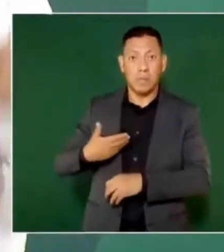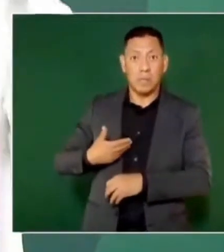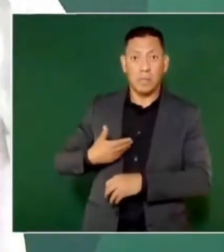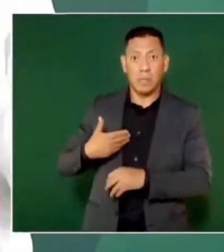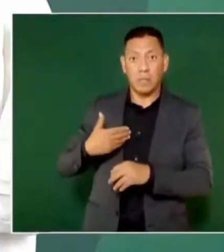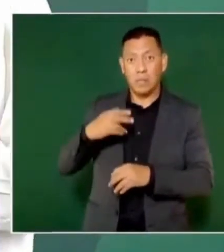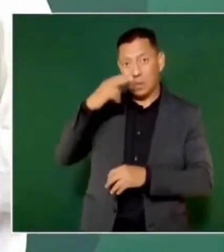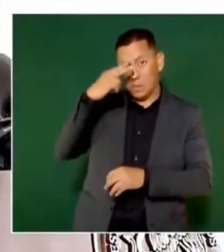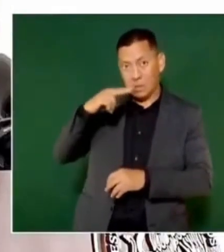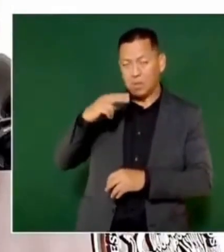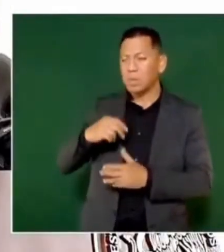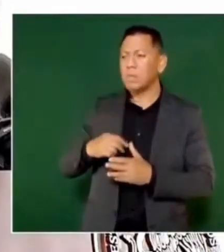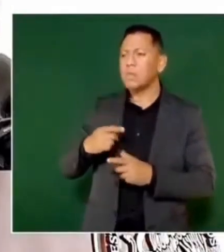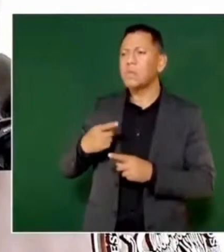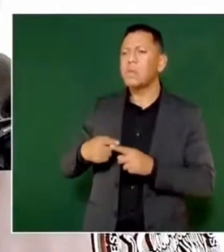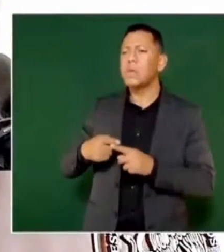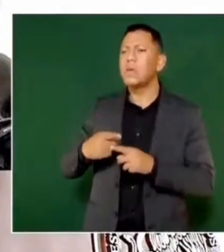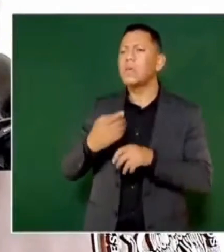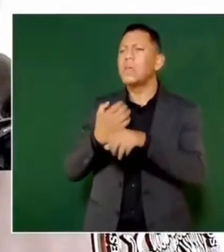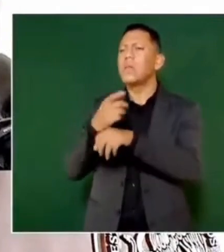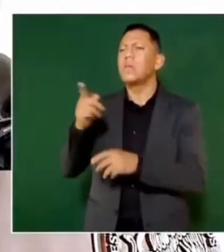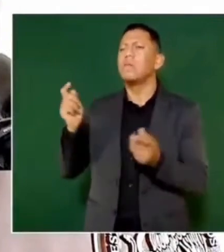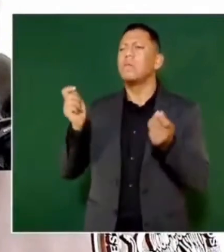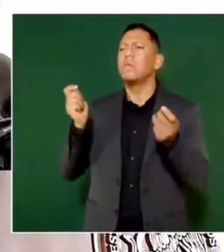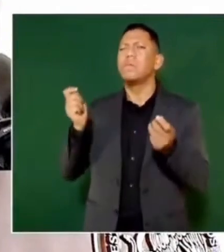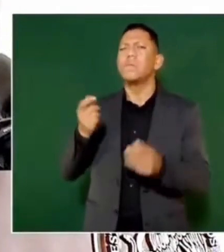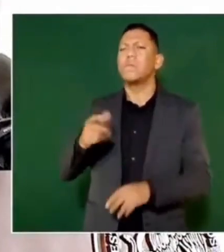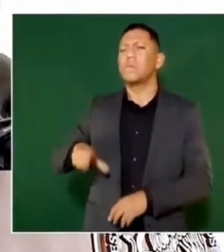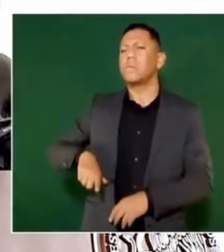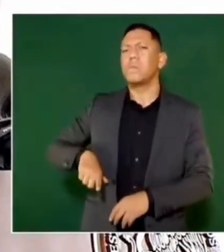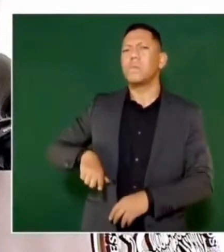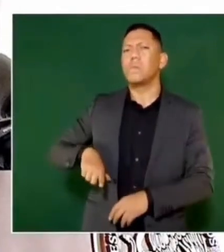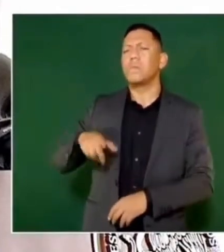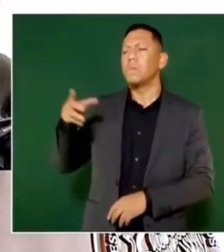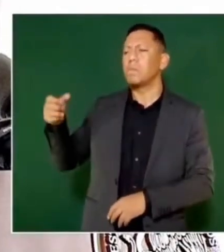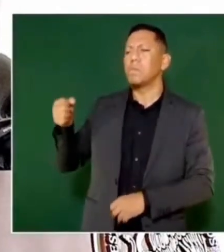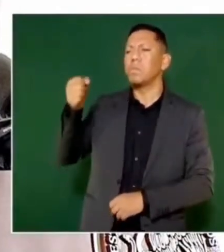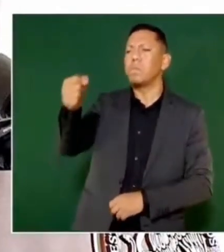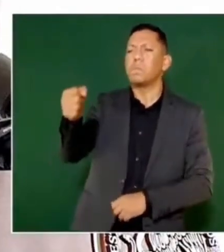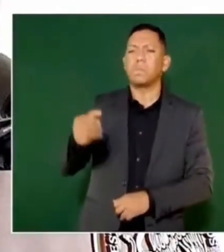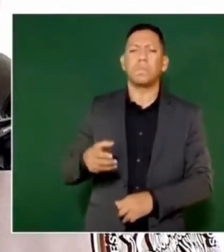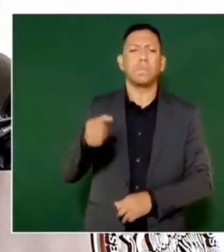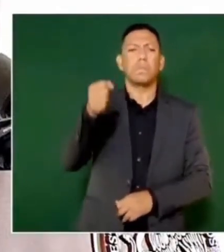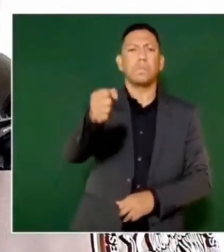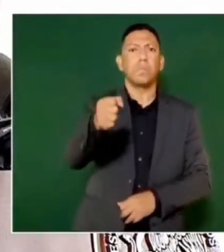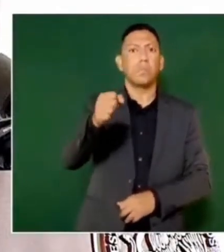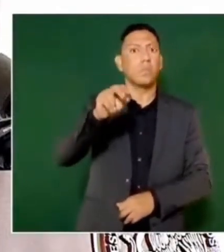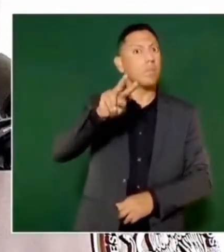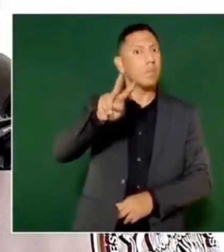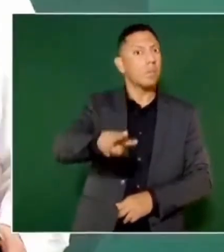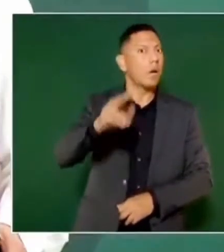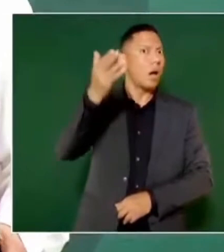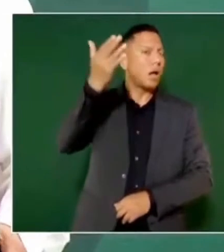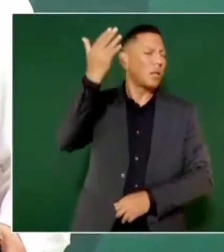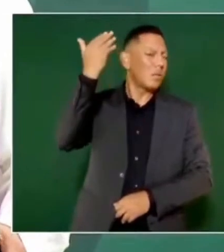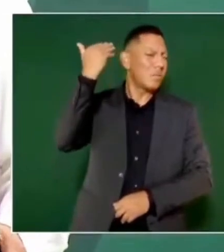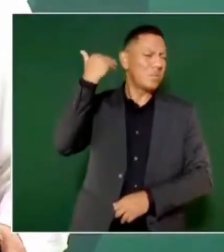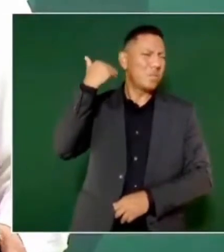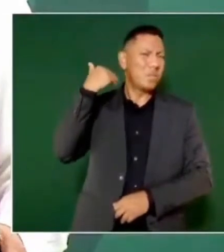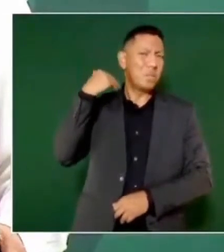Estoy hablando de una práctica que duró